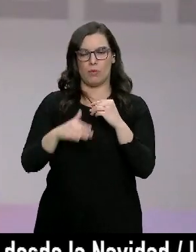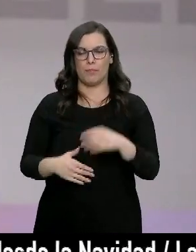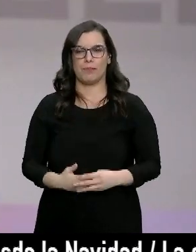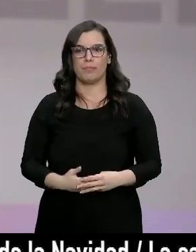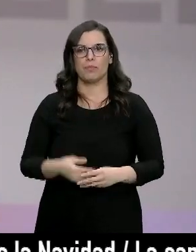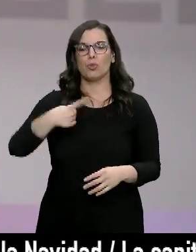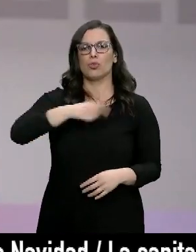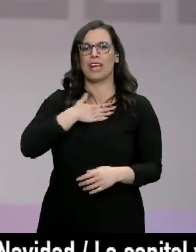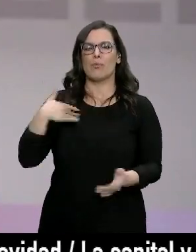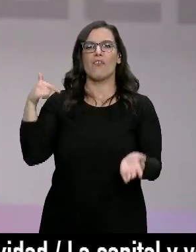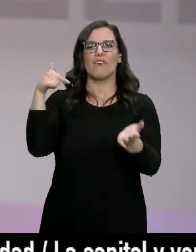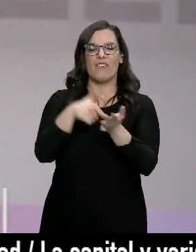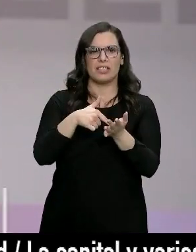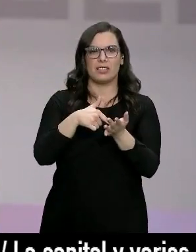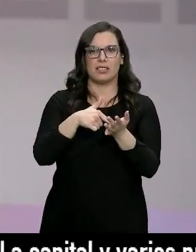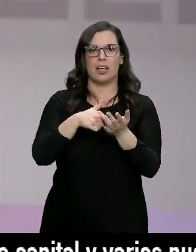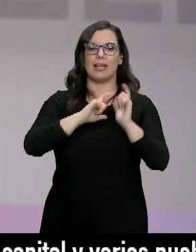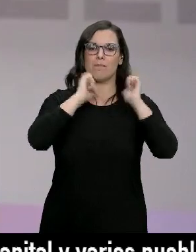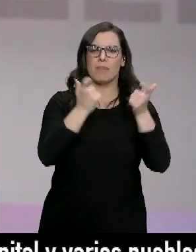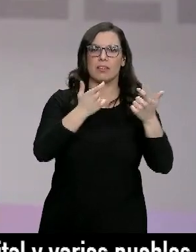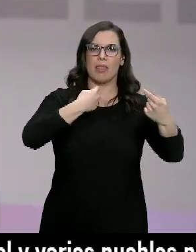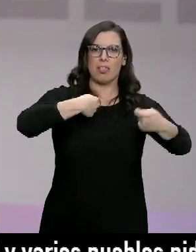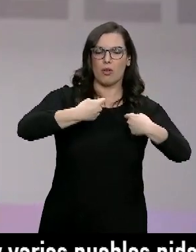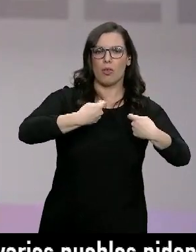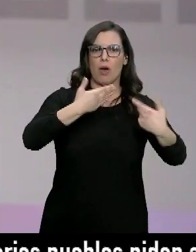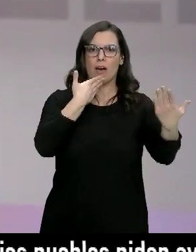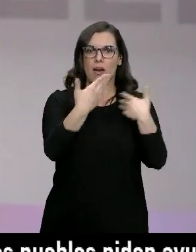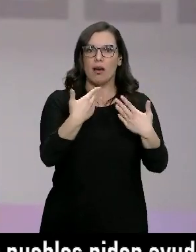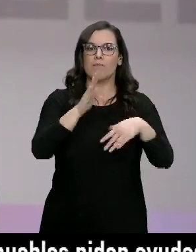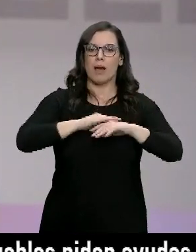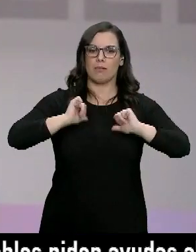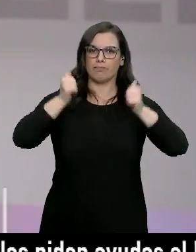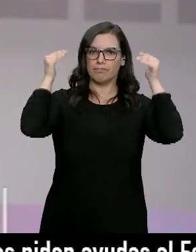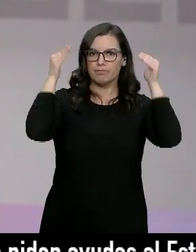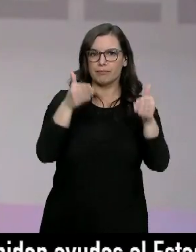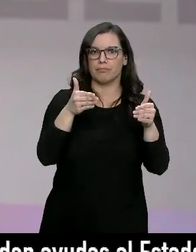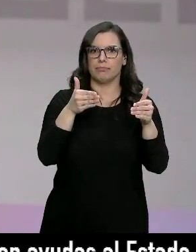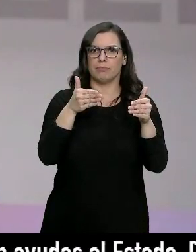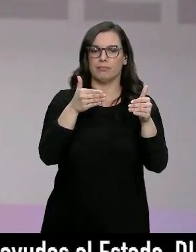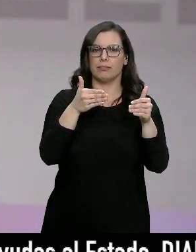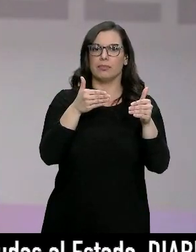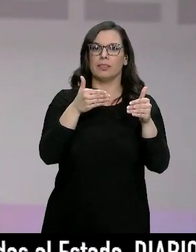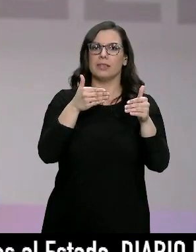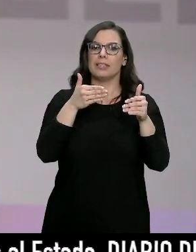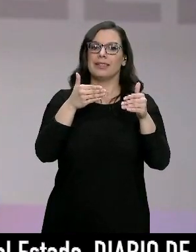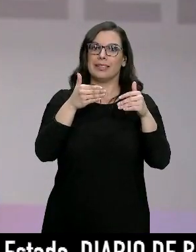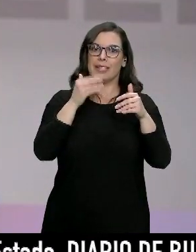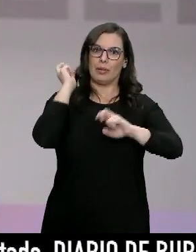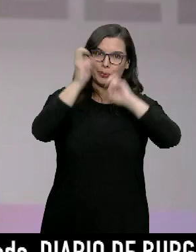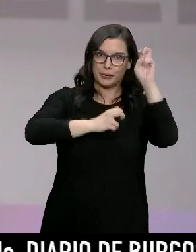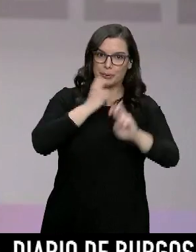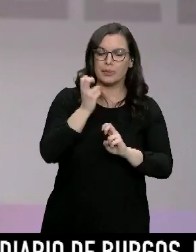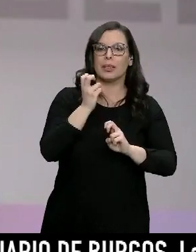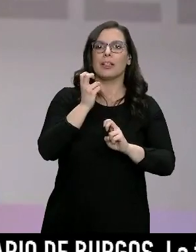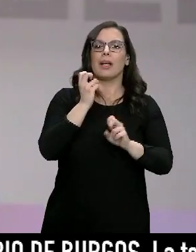Queremos fechas y mesas de diálogo, de negociación para abordar la corrección de las reformas laborales y